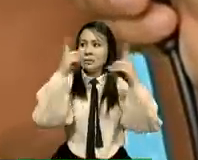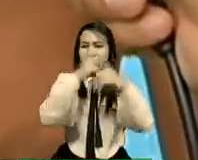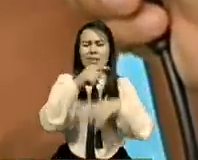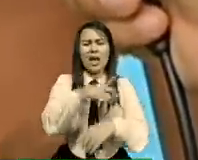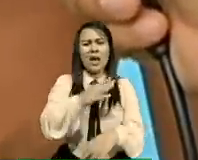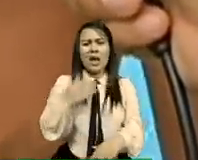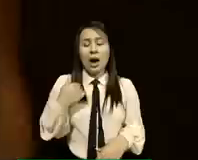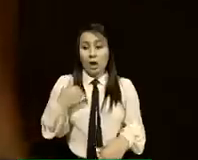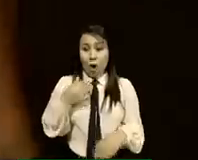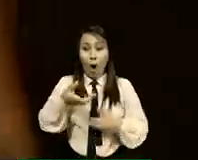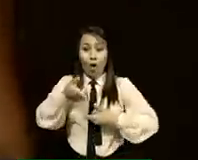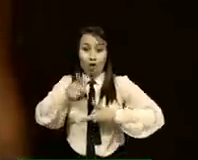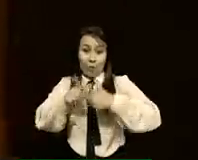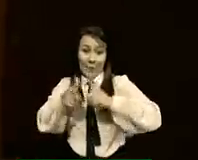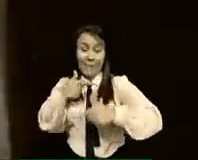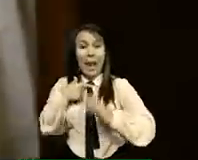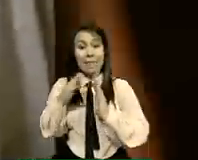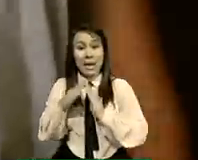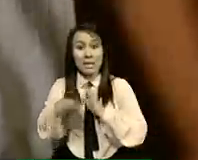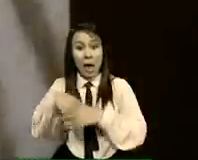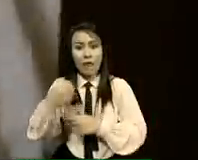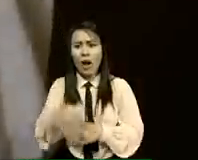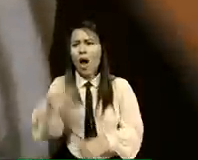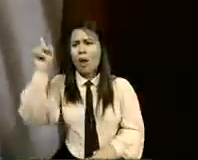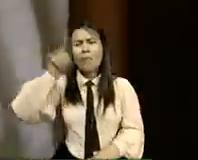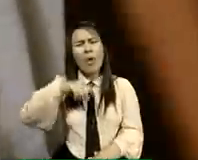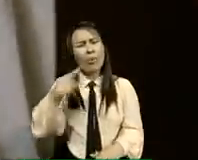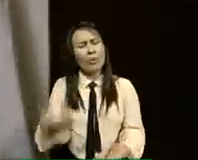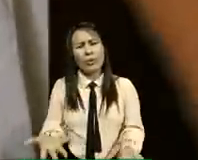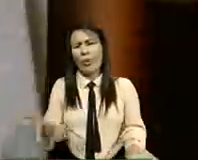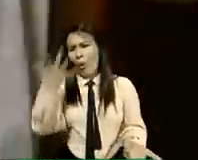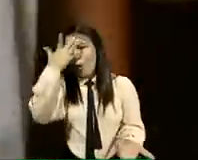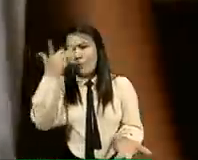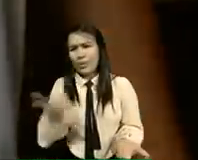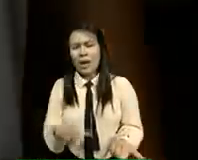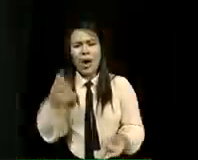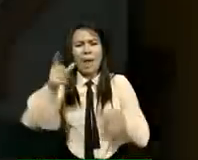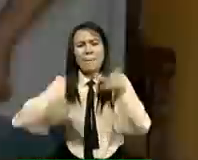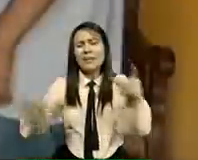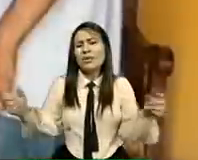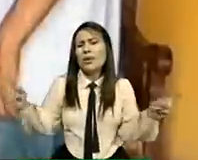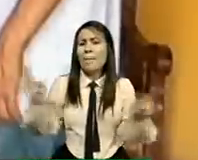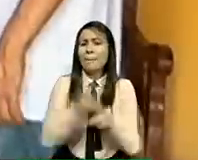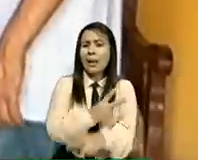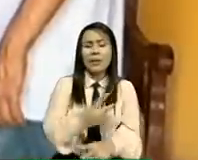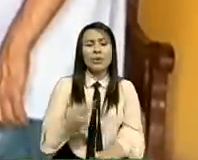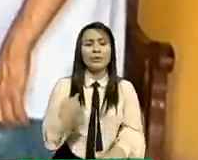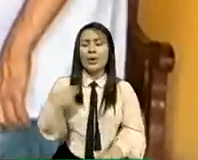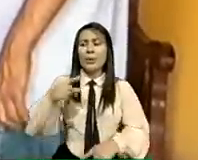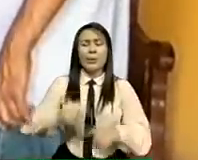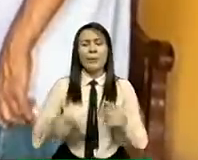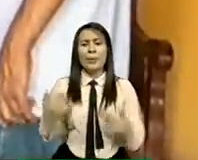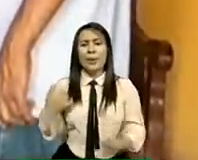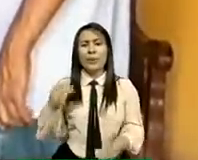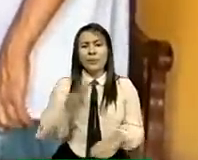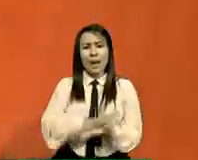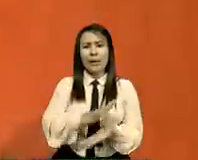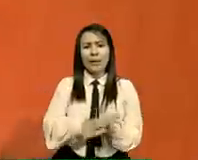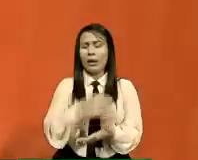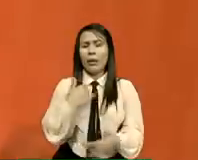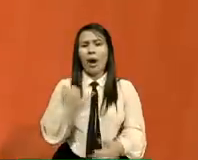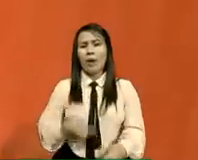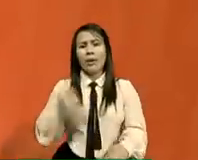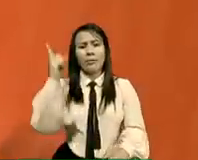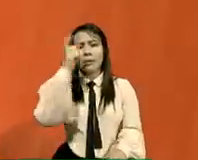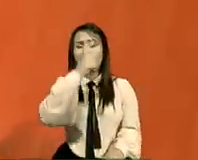vienen y lo maten a uno. Tiene que averiguar por qué circunstancia. Lo dispararon. Aún se desconoce el móvil de ese crimen e intento de